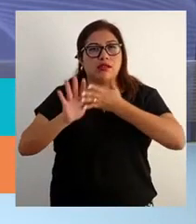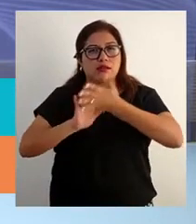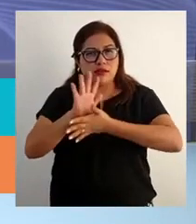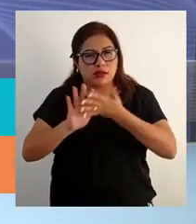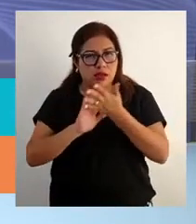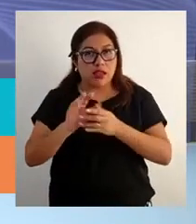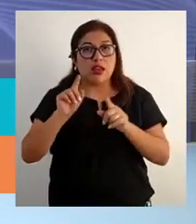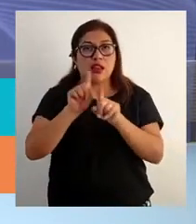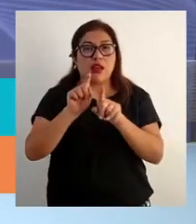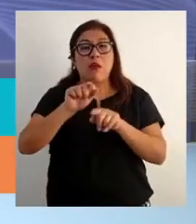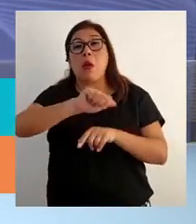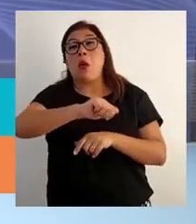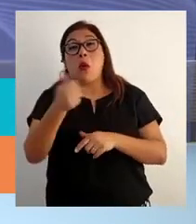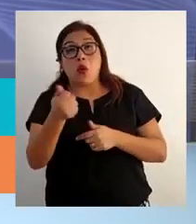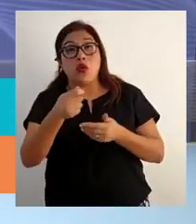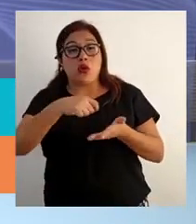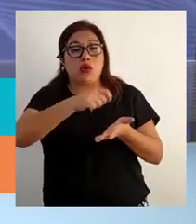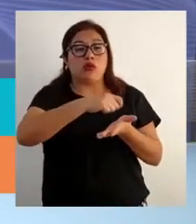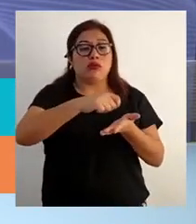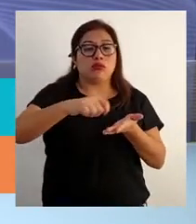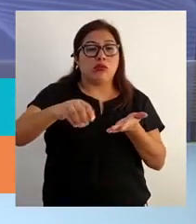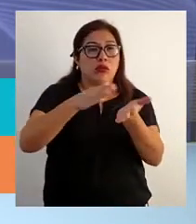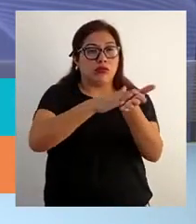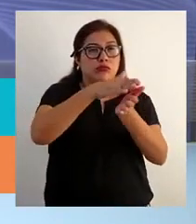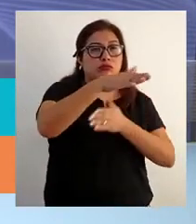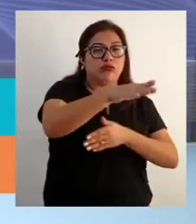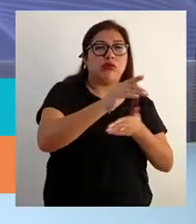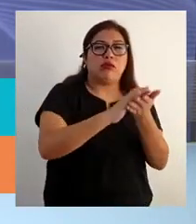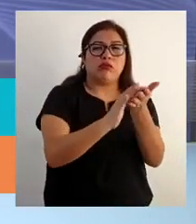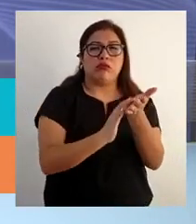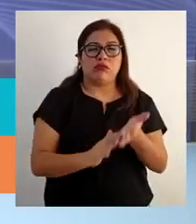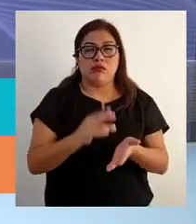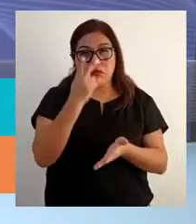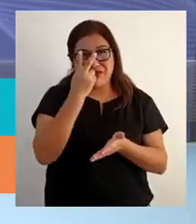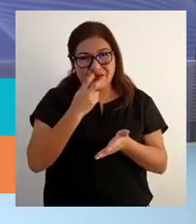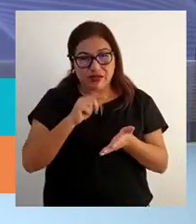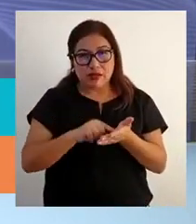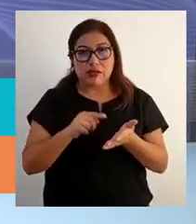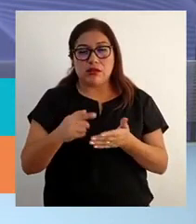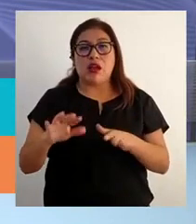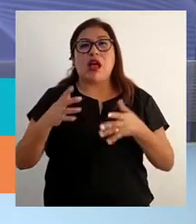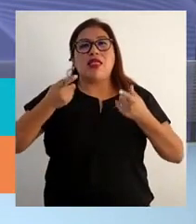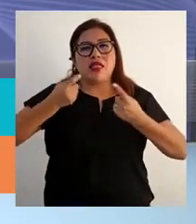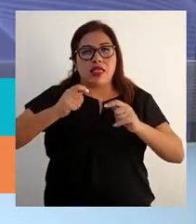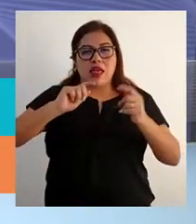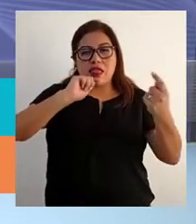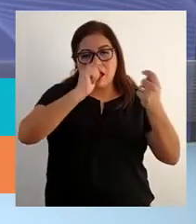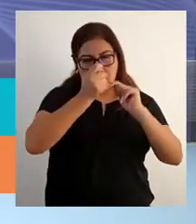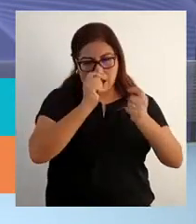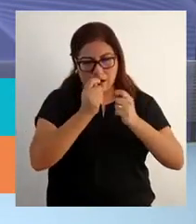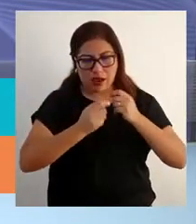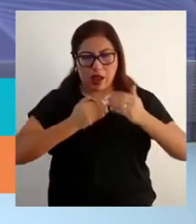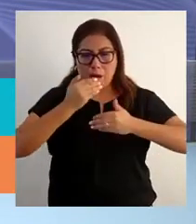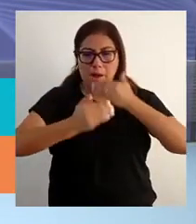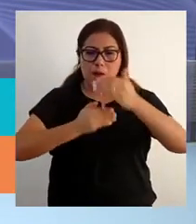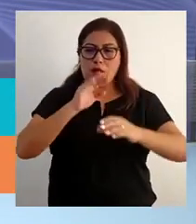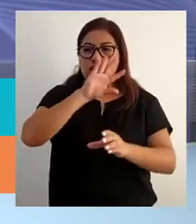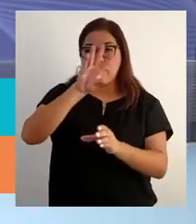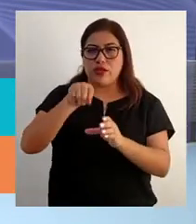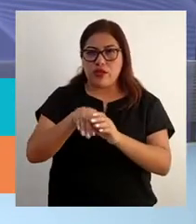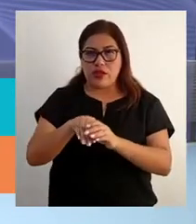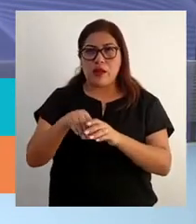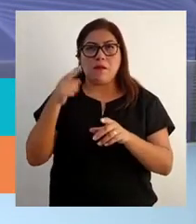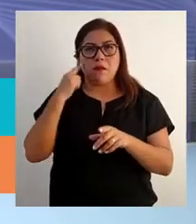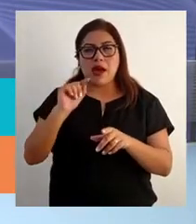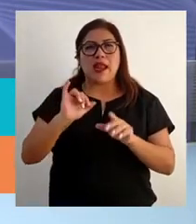en braille a personas con discapacidad visual, y se están tratando de realizar todos los ajustes necesarios dentro del procedimiento para evitar nulidades